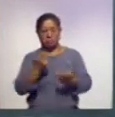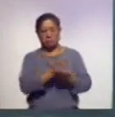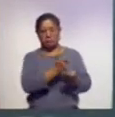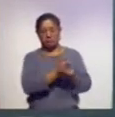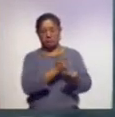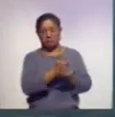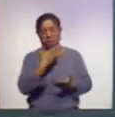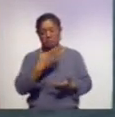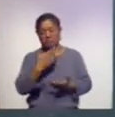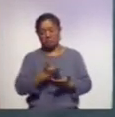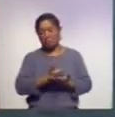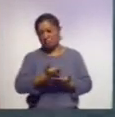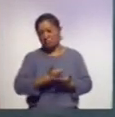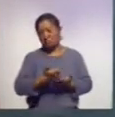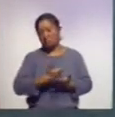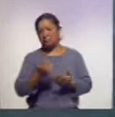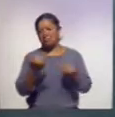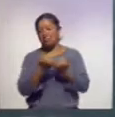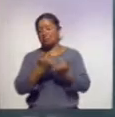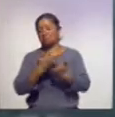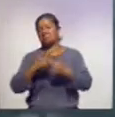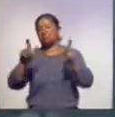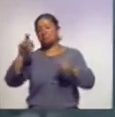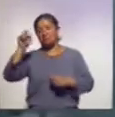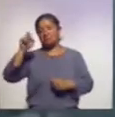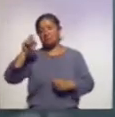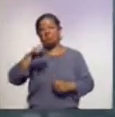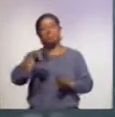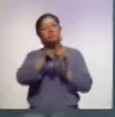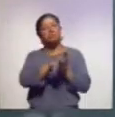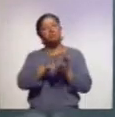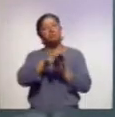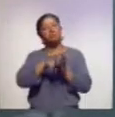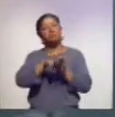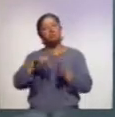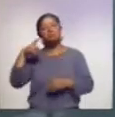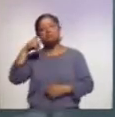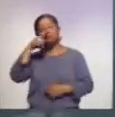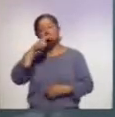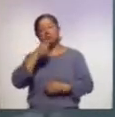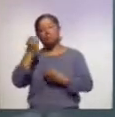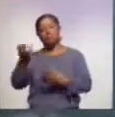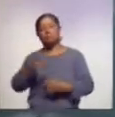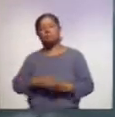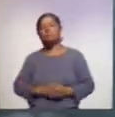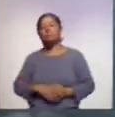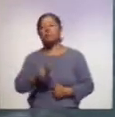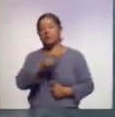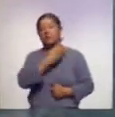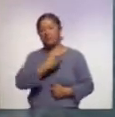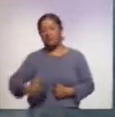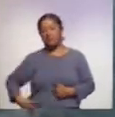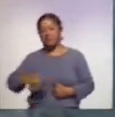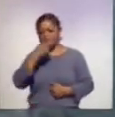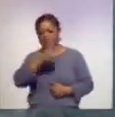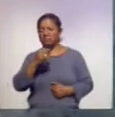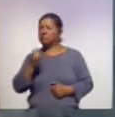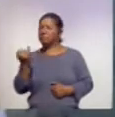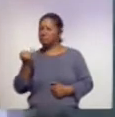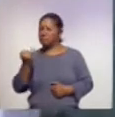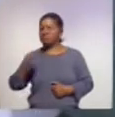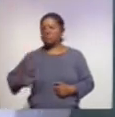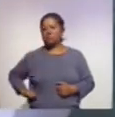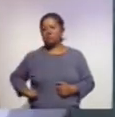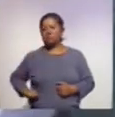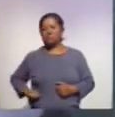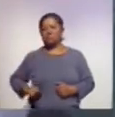libertad sindical. A través de un video que difundió en su cuenta de Twitter, el mandatario expresó también su interés por que no se use el tema